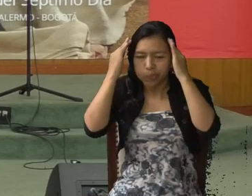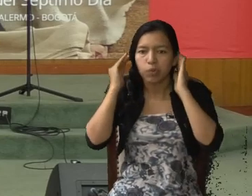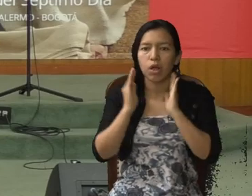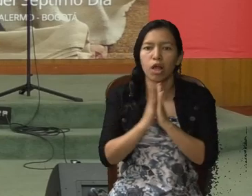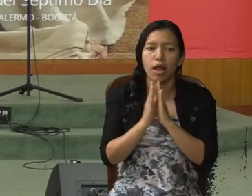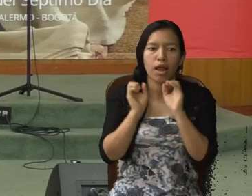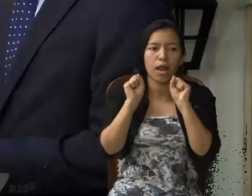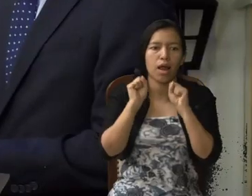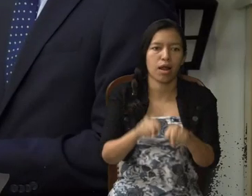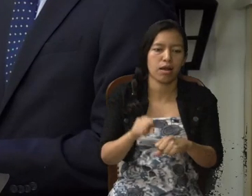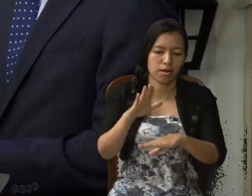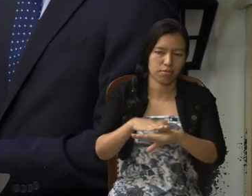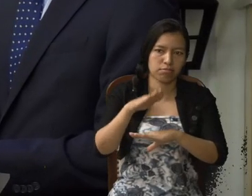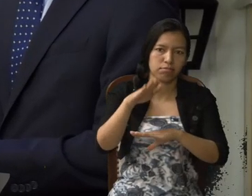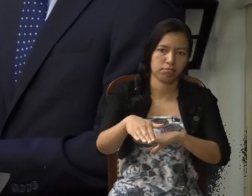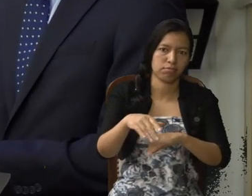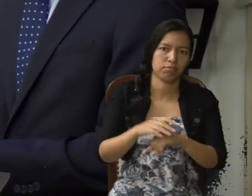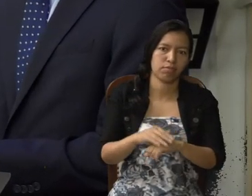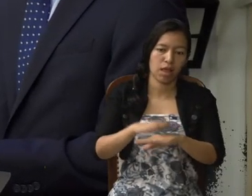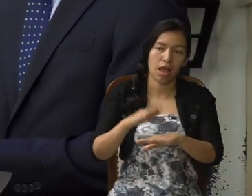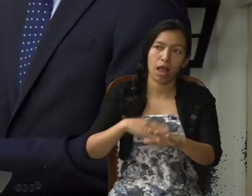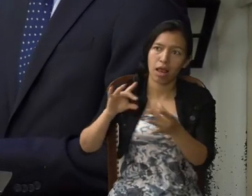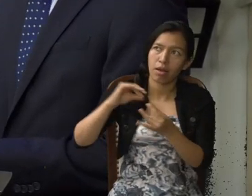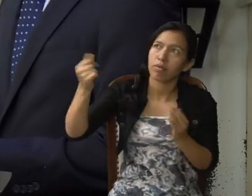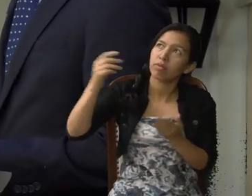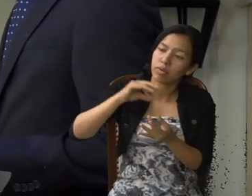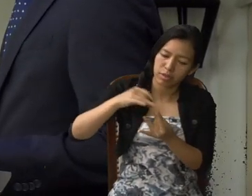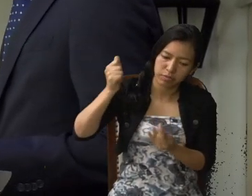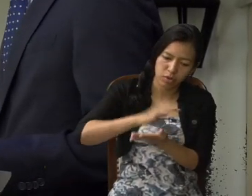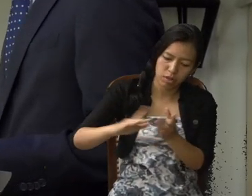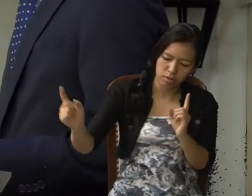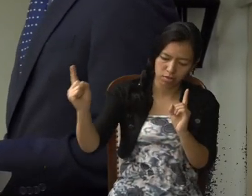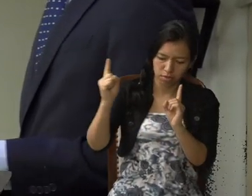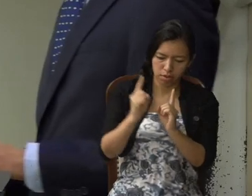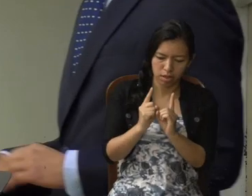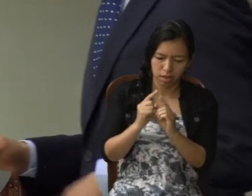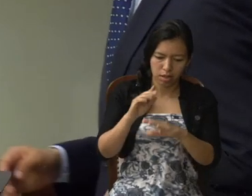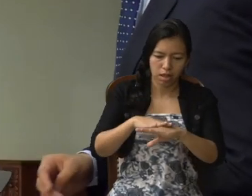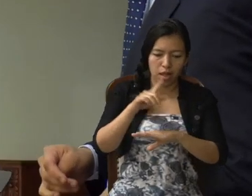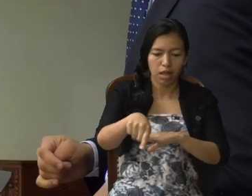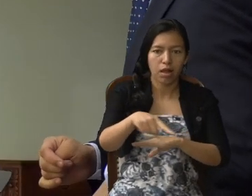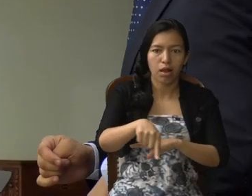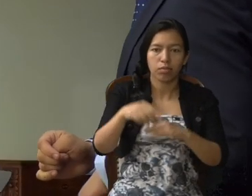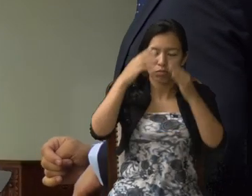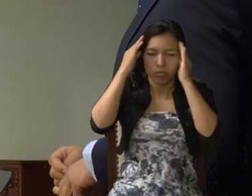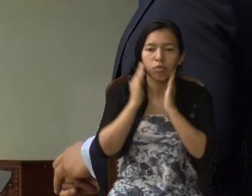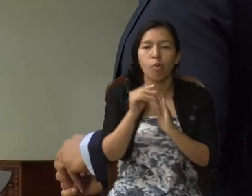semillita en la matriz de la Virgen María. Y saben, tal vez en ese momento María